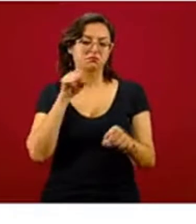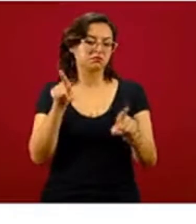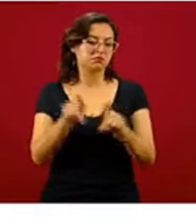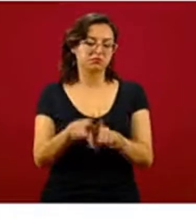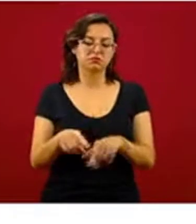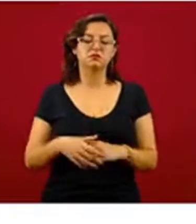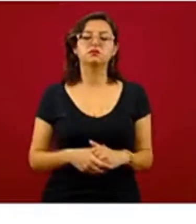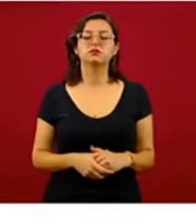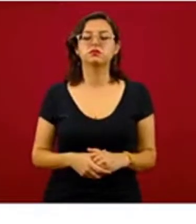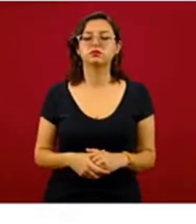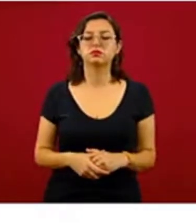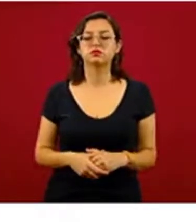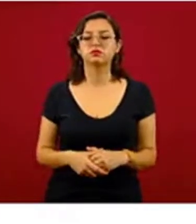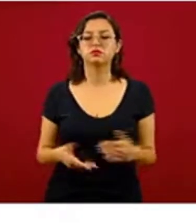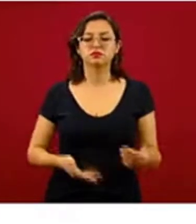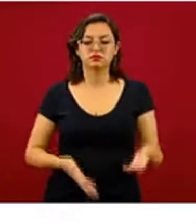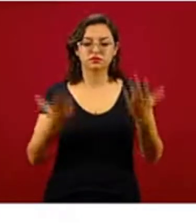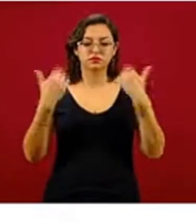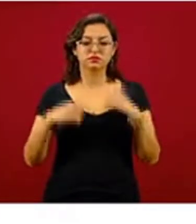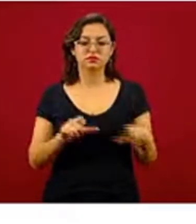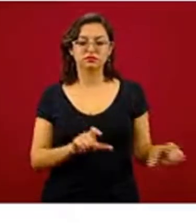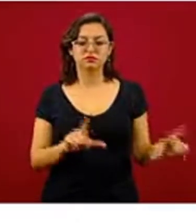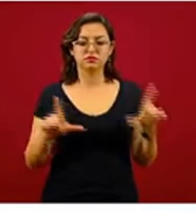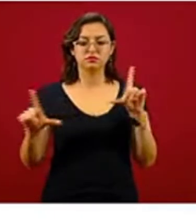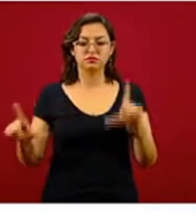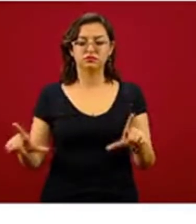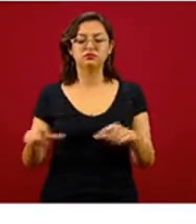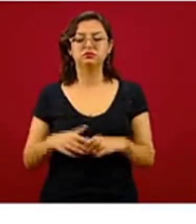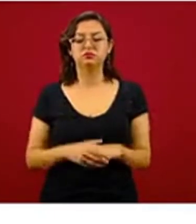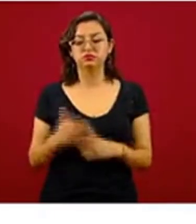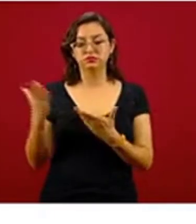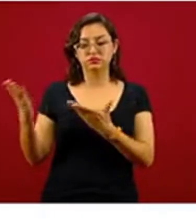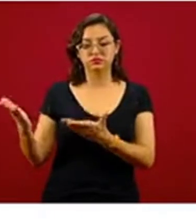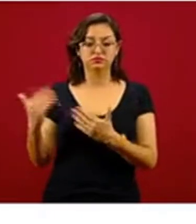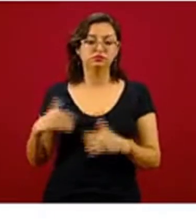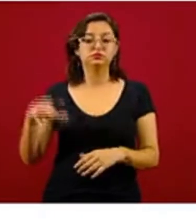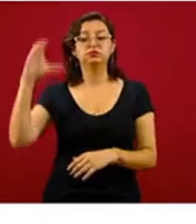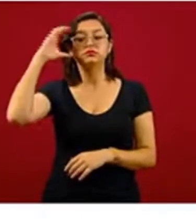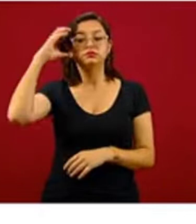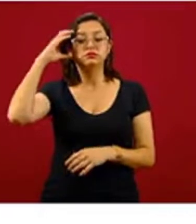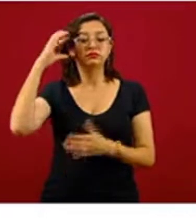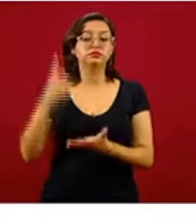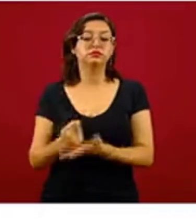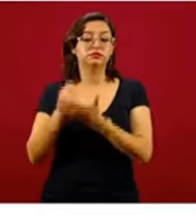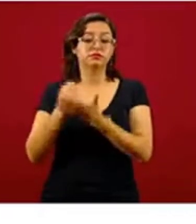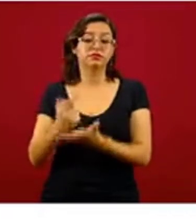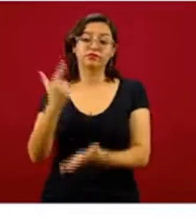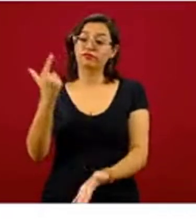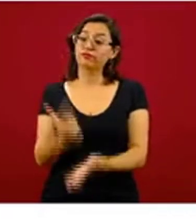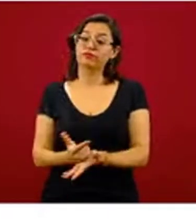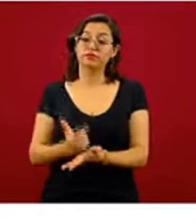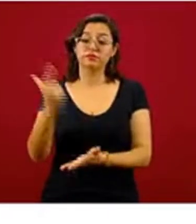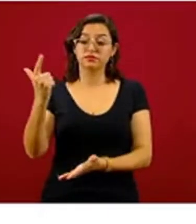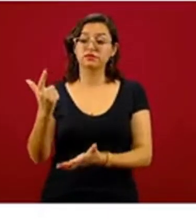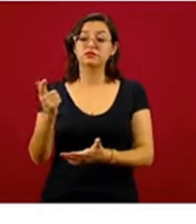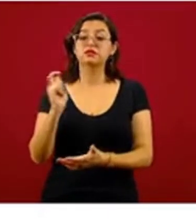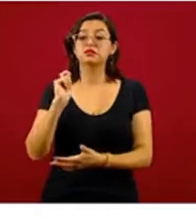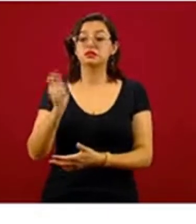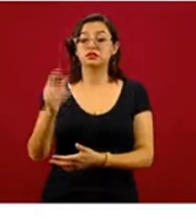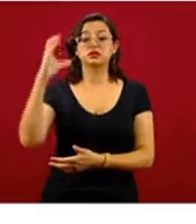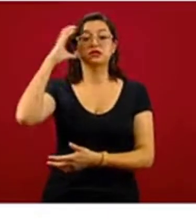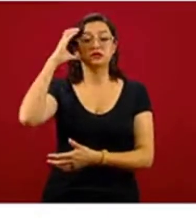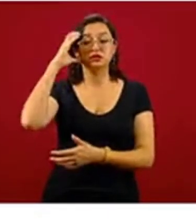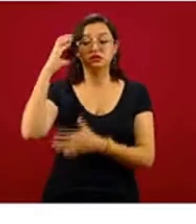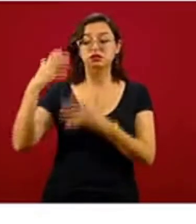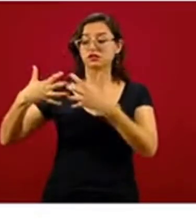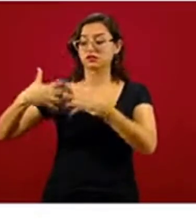ayer. Si vemos la siguiente diapositiva, vamos a ver ahora sí las camas para pacientes críticos, es decir, aquellas camas que tienen